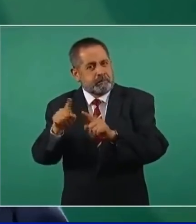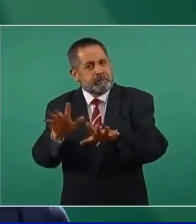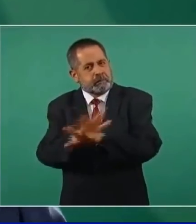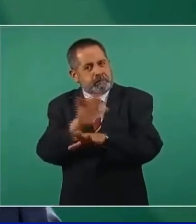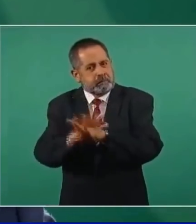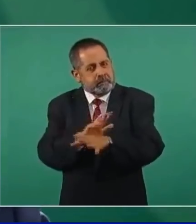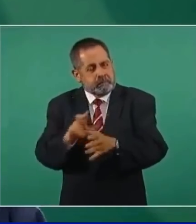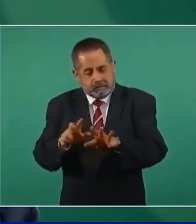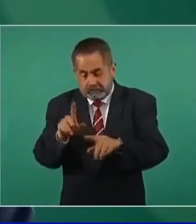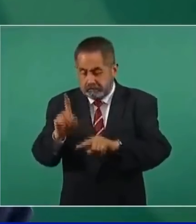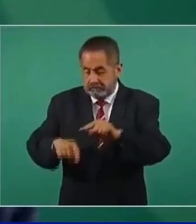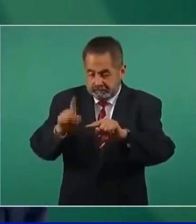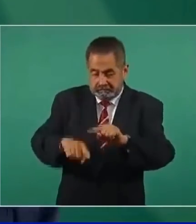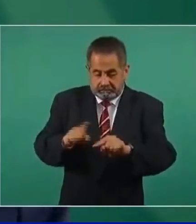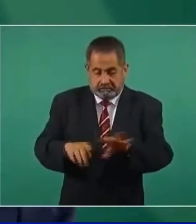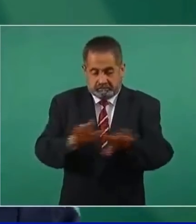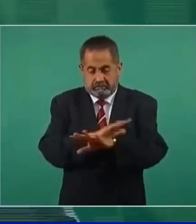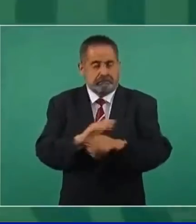Luego